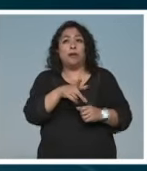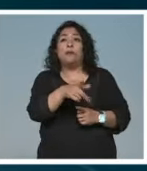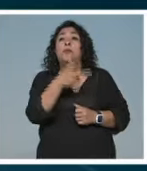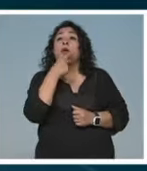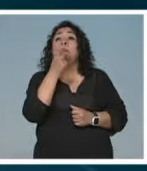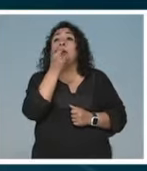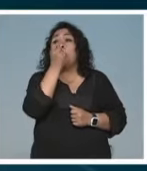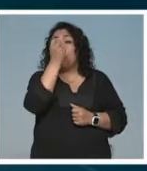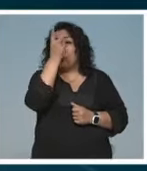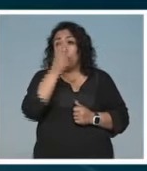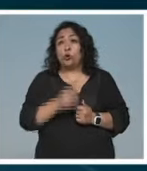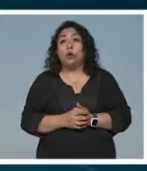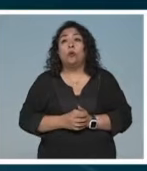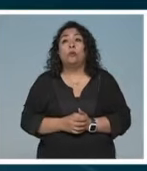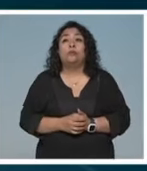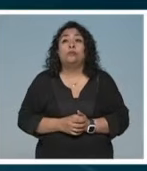autor